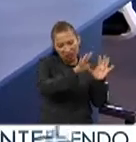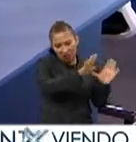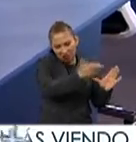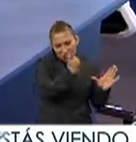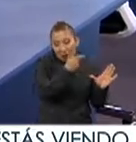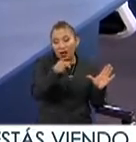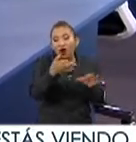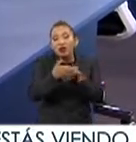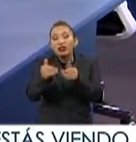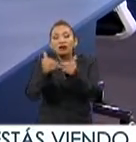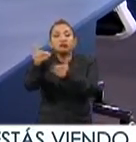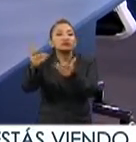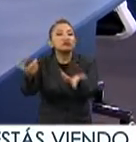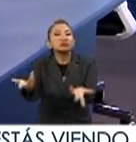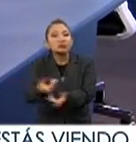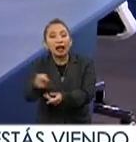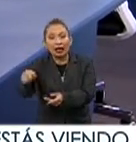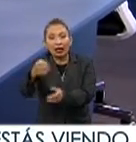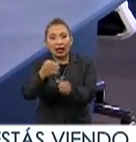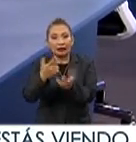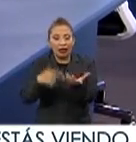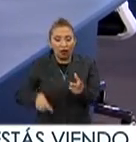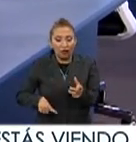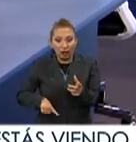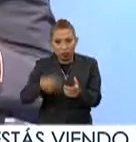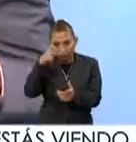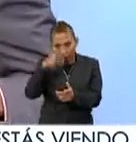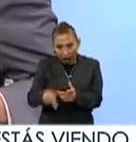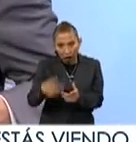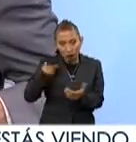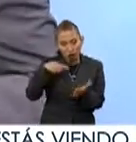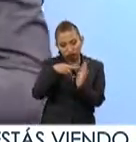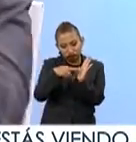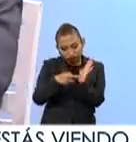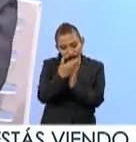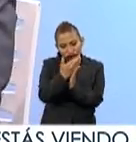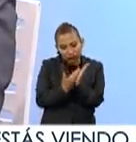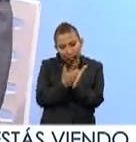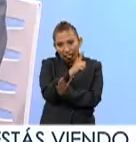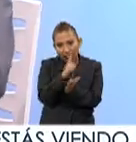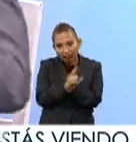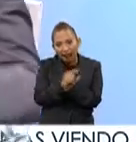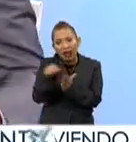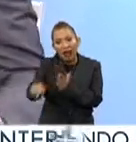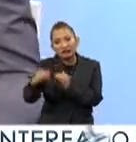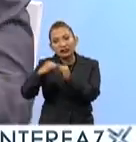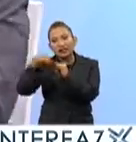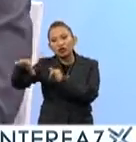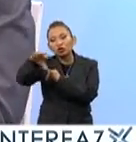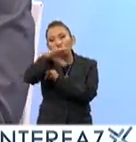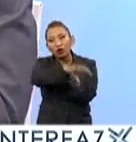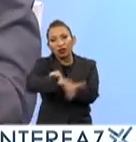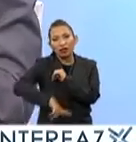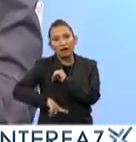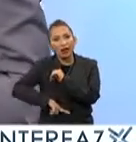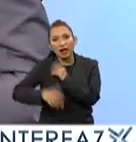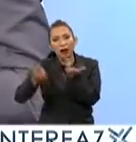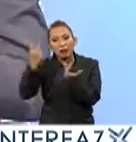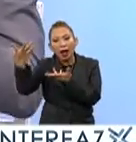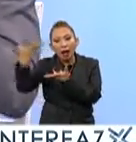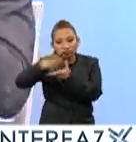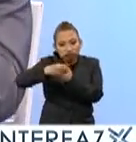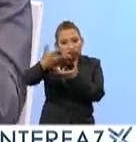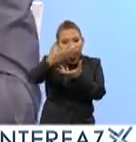por supuesto, muy importantes, desde el Estado mexicano, desde la normatividad, desde las leyes, desde las instituciones del Estado mexicano, para